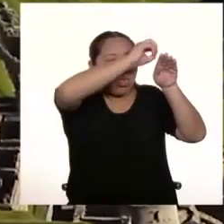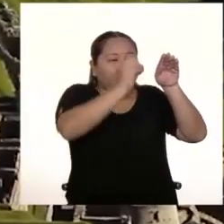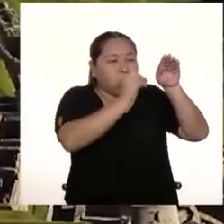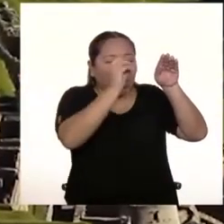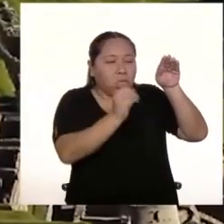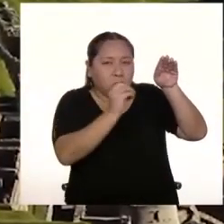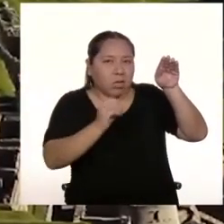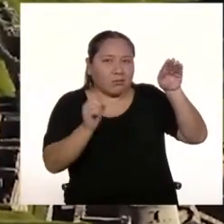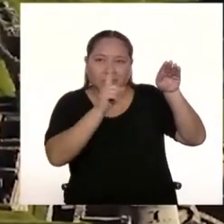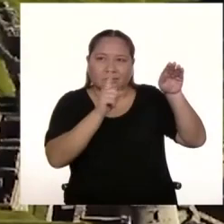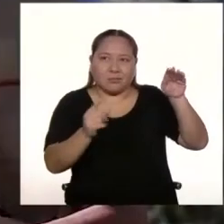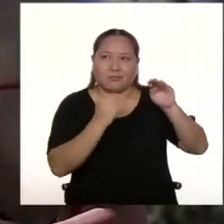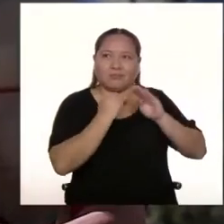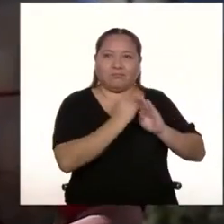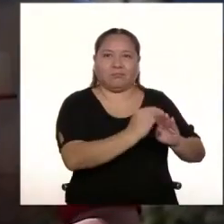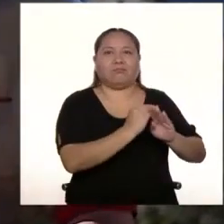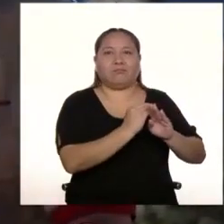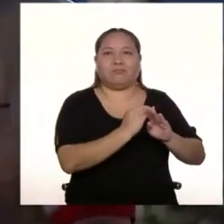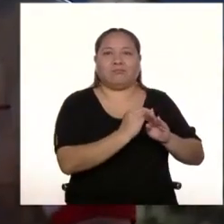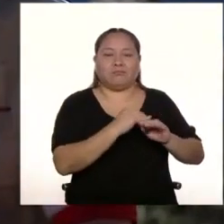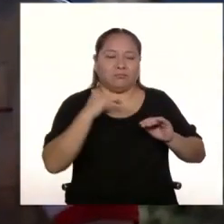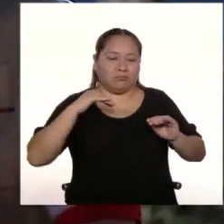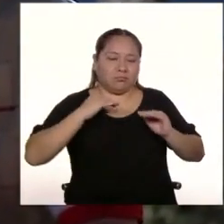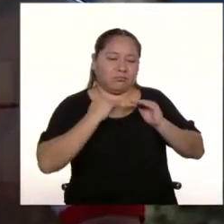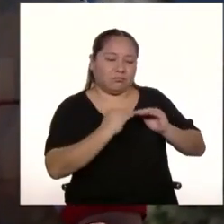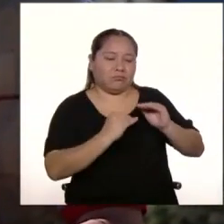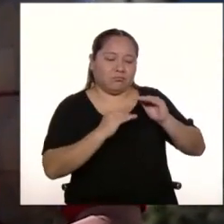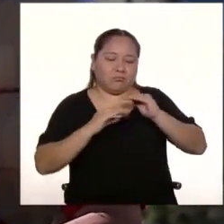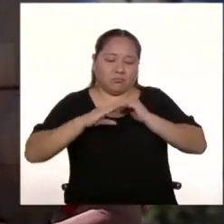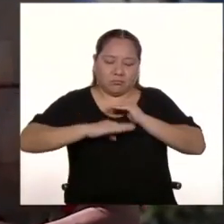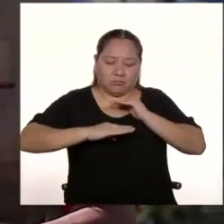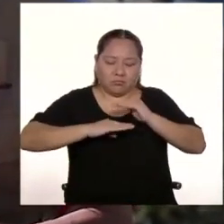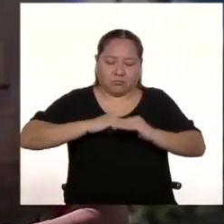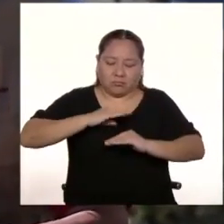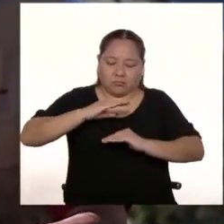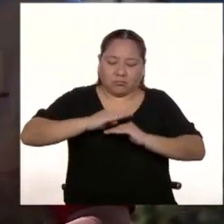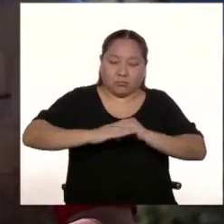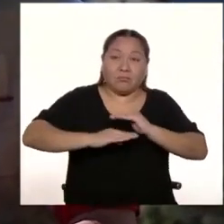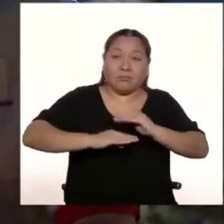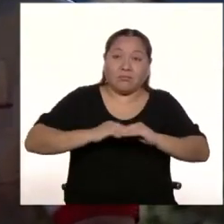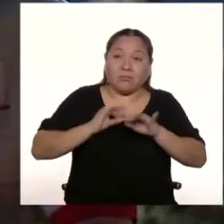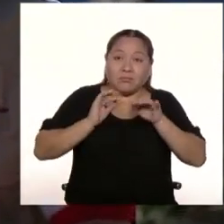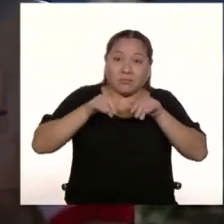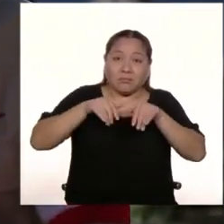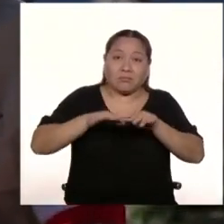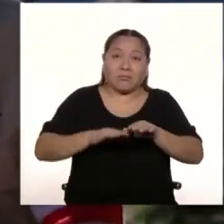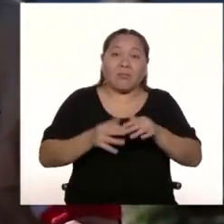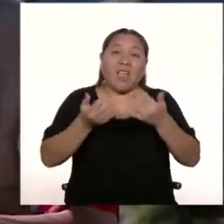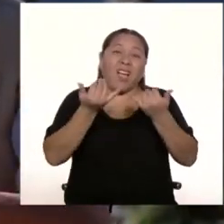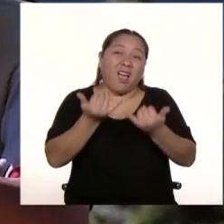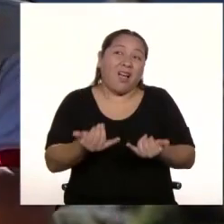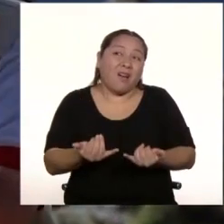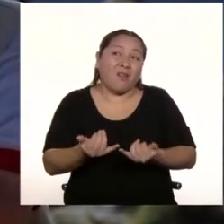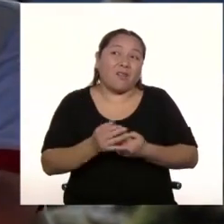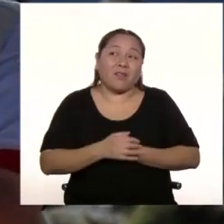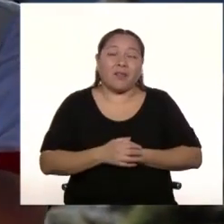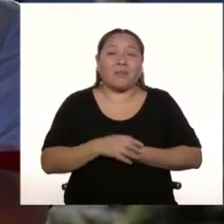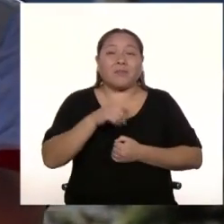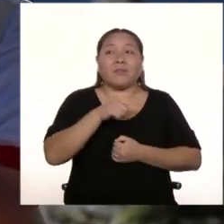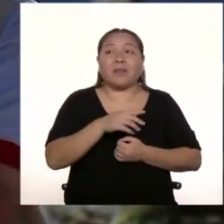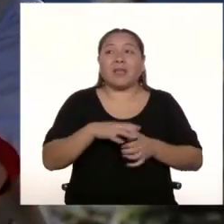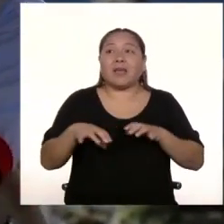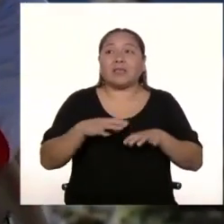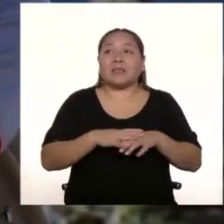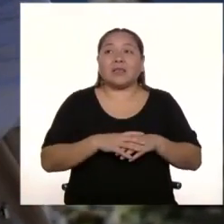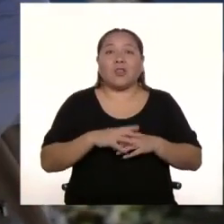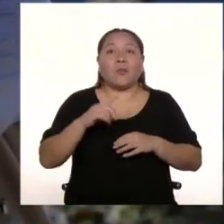La racionalidad andina es totalmente opuesta a la contemporánea. En la época contemporánea, para hacer una